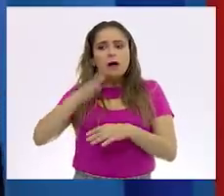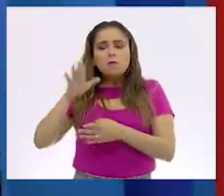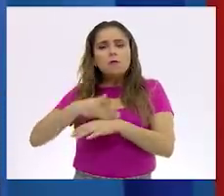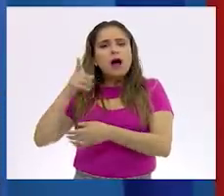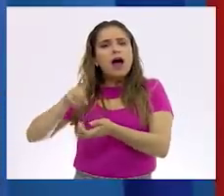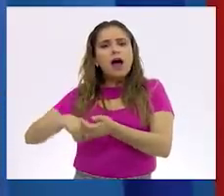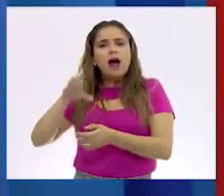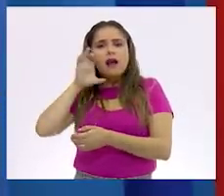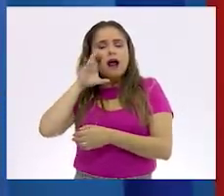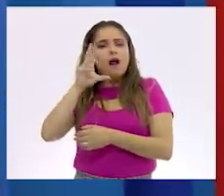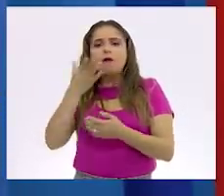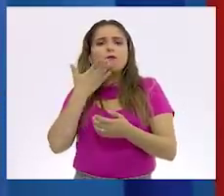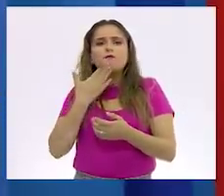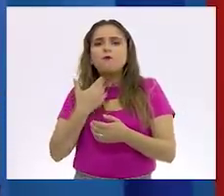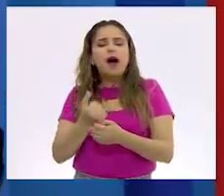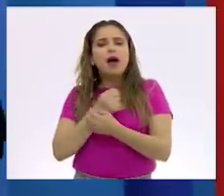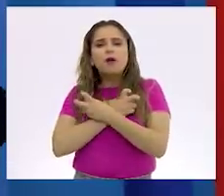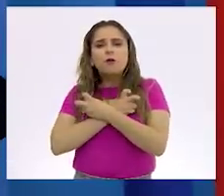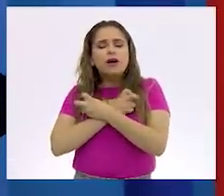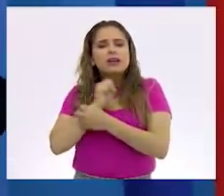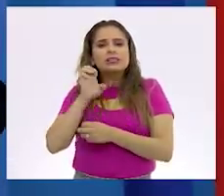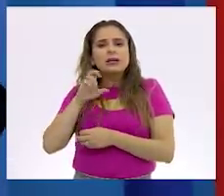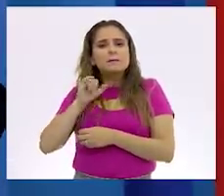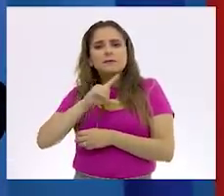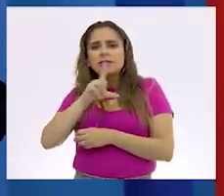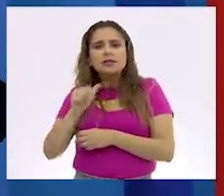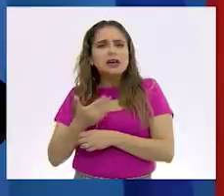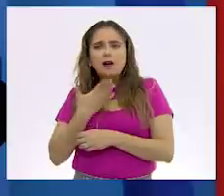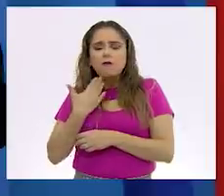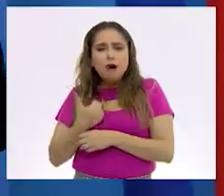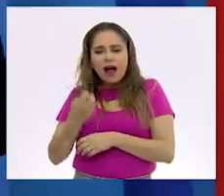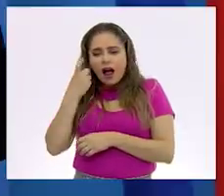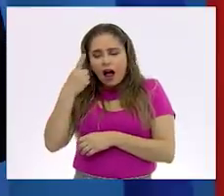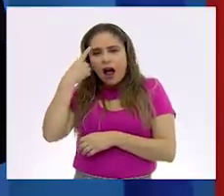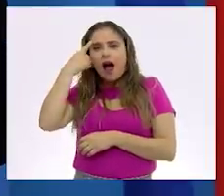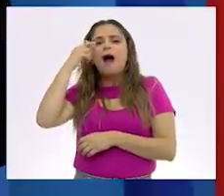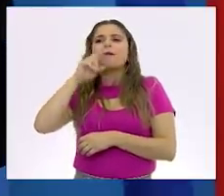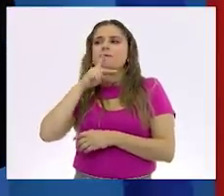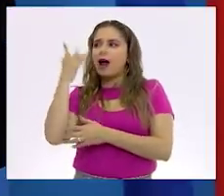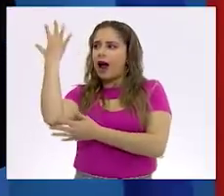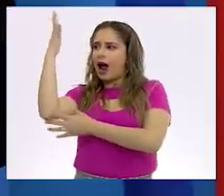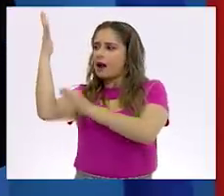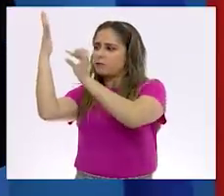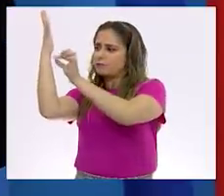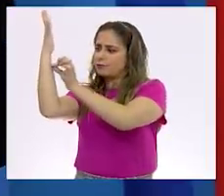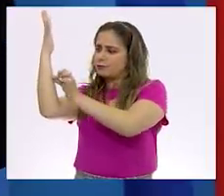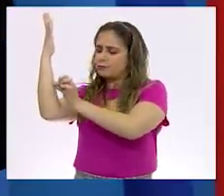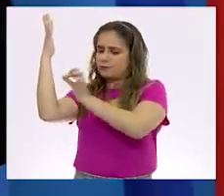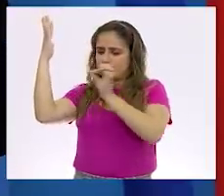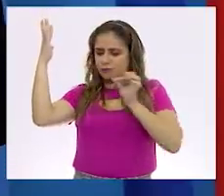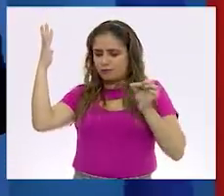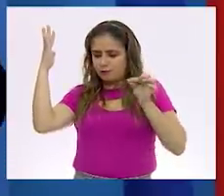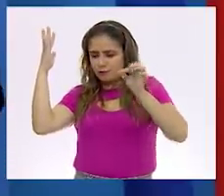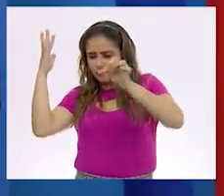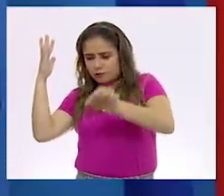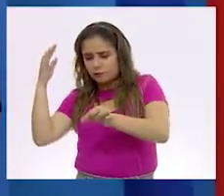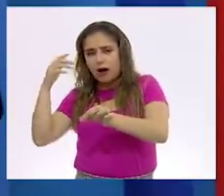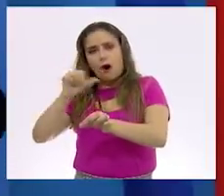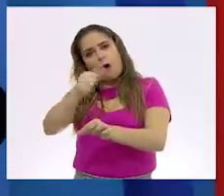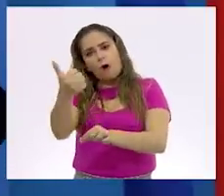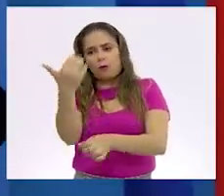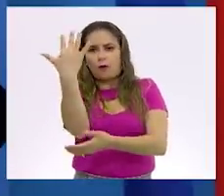se encargaron de injertar o unir un brote del árbol sin semilla en un segundo